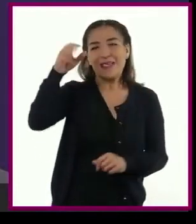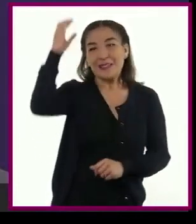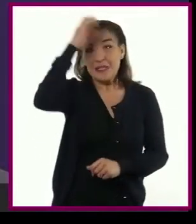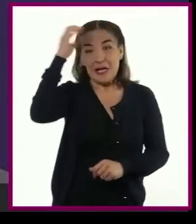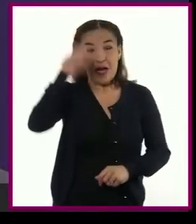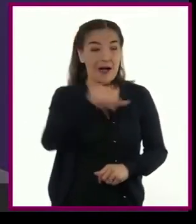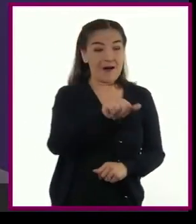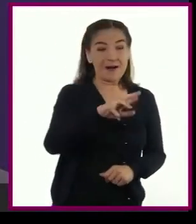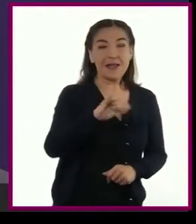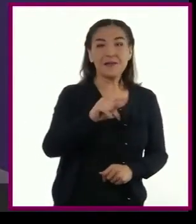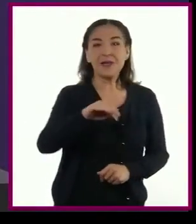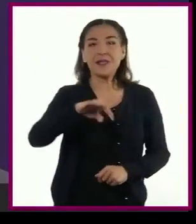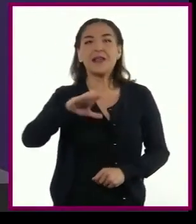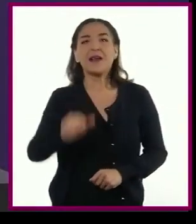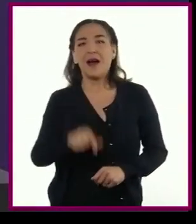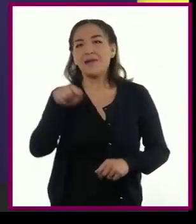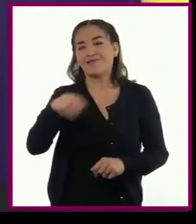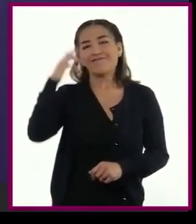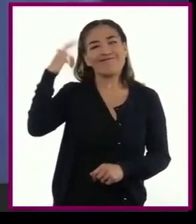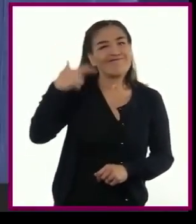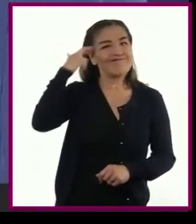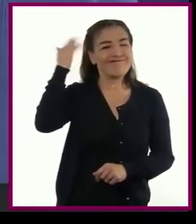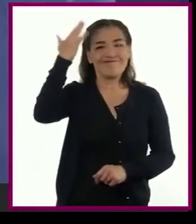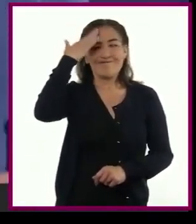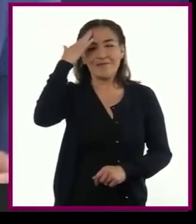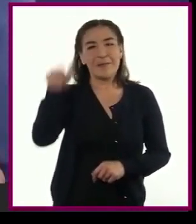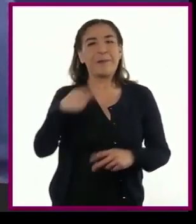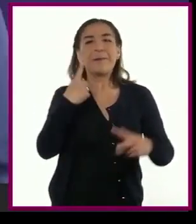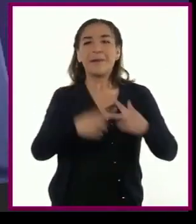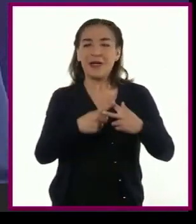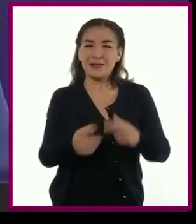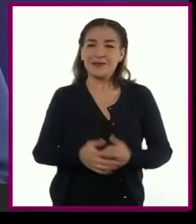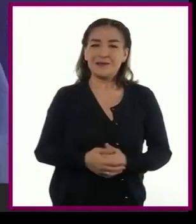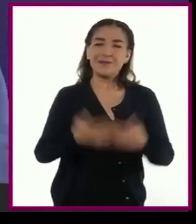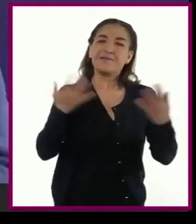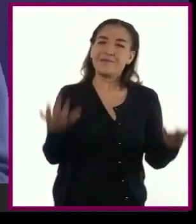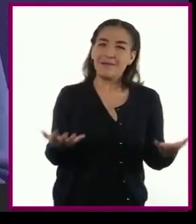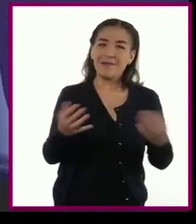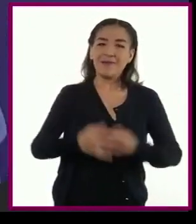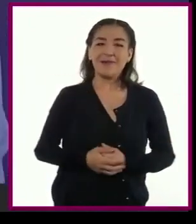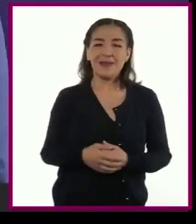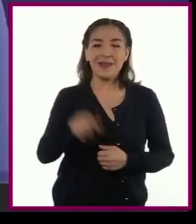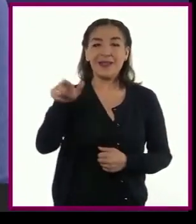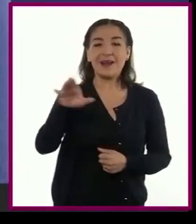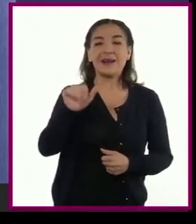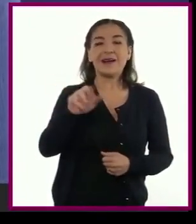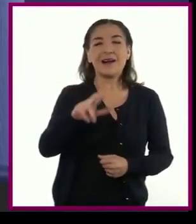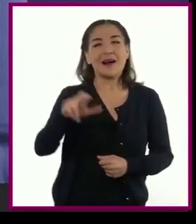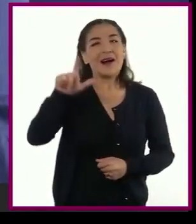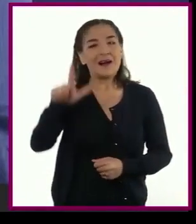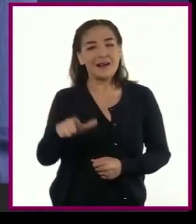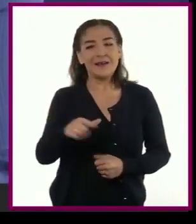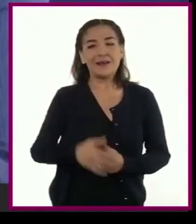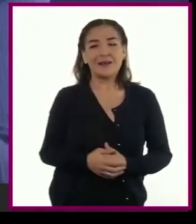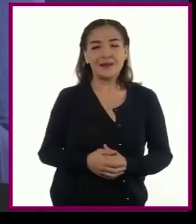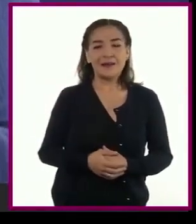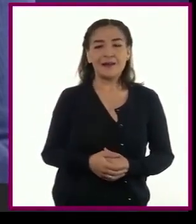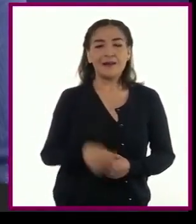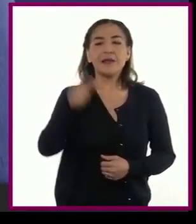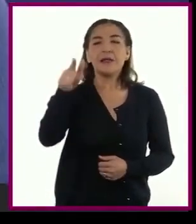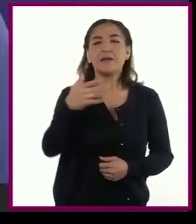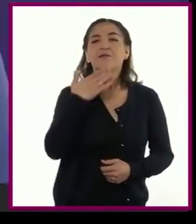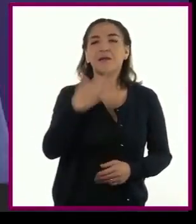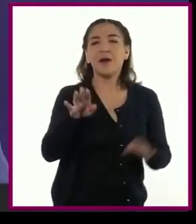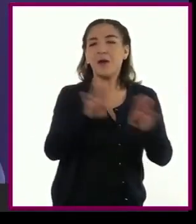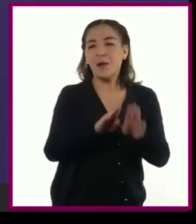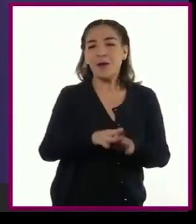la reina de las matemáticas. No queda más que decir a Carl Friedrich Gauss, el príncipe